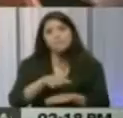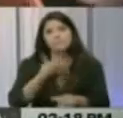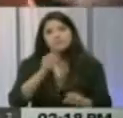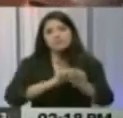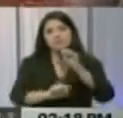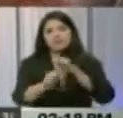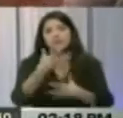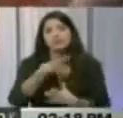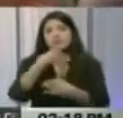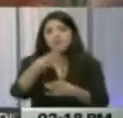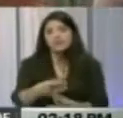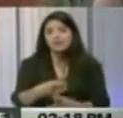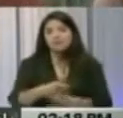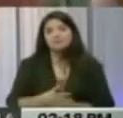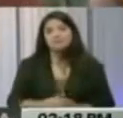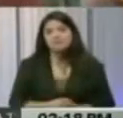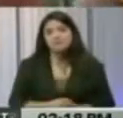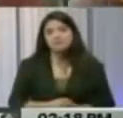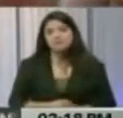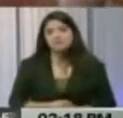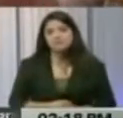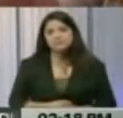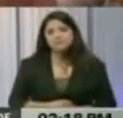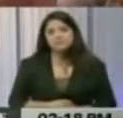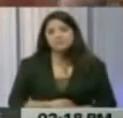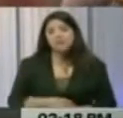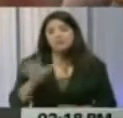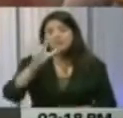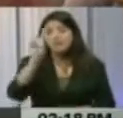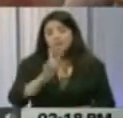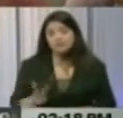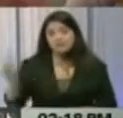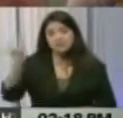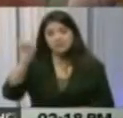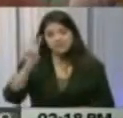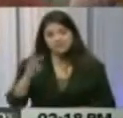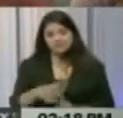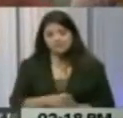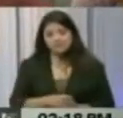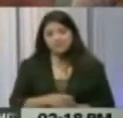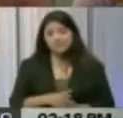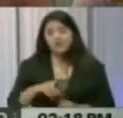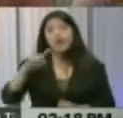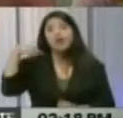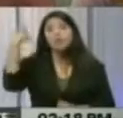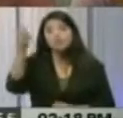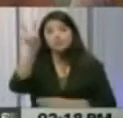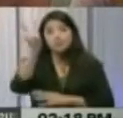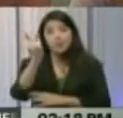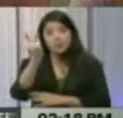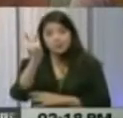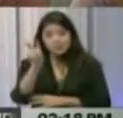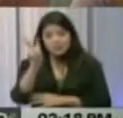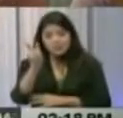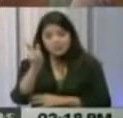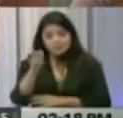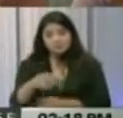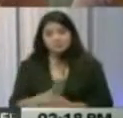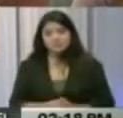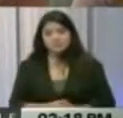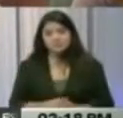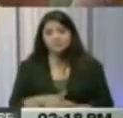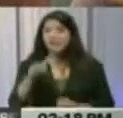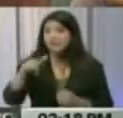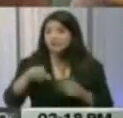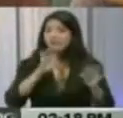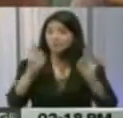defender los intereses integrales y absolutos de la República Bolivariana de Venezuela. El viernes, el próximo viernes, vamos a hacer en este mismo